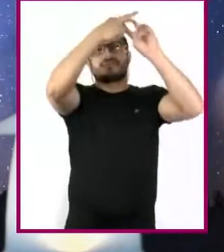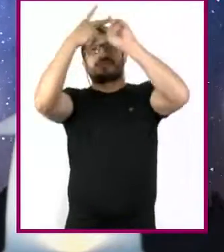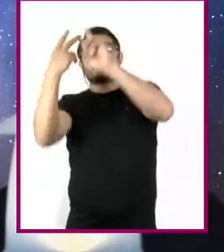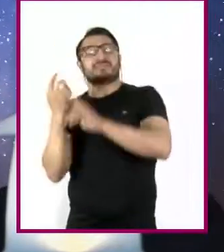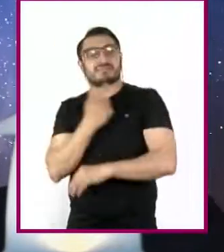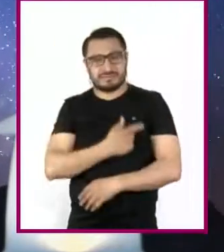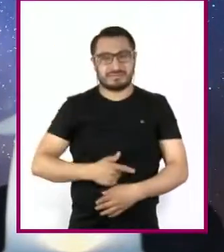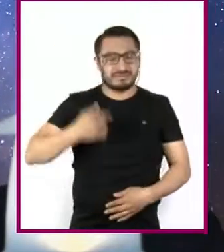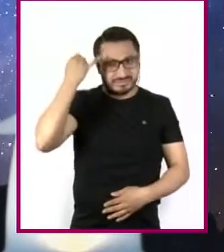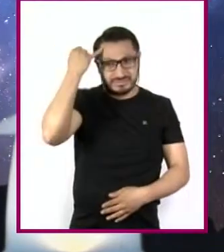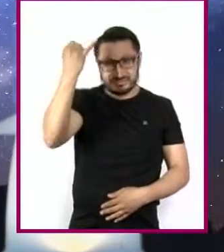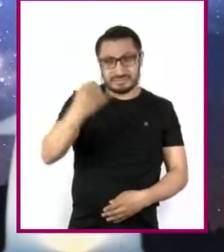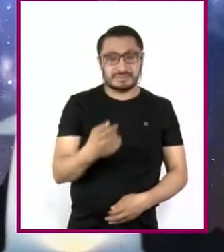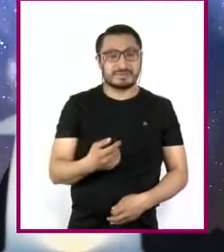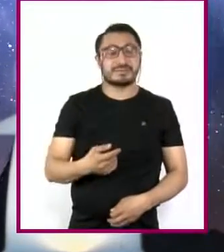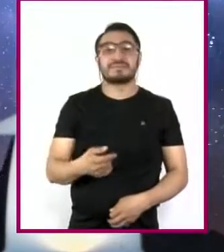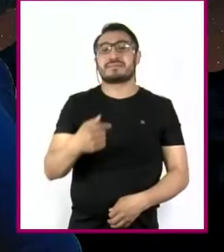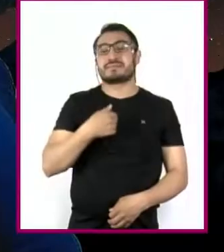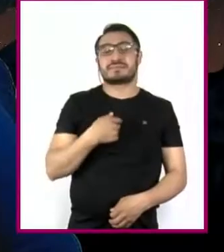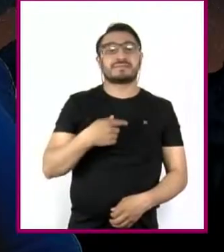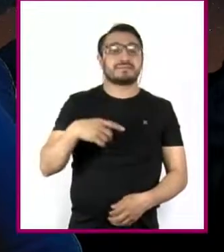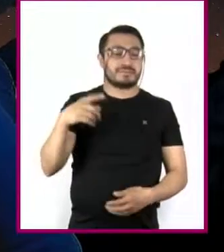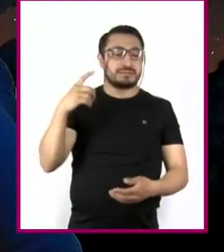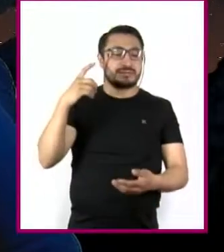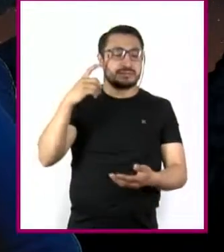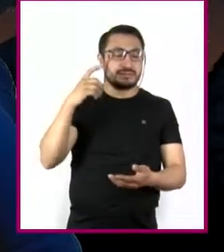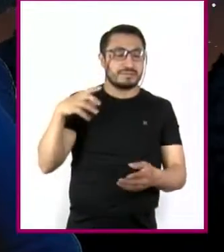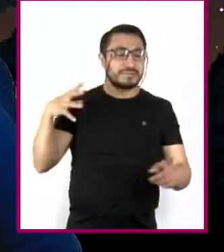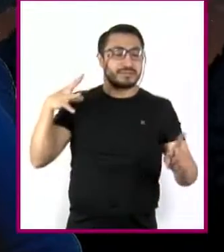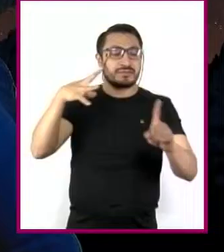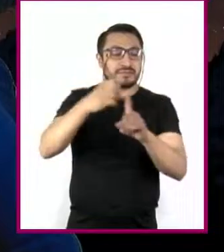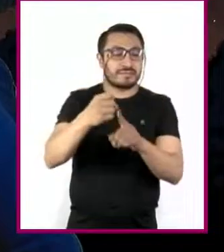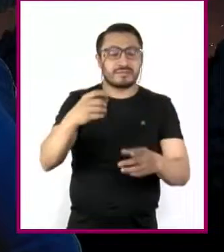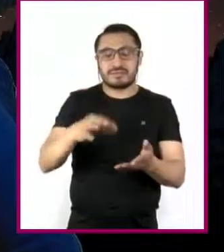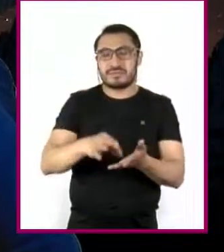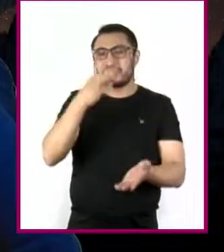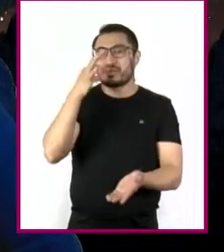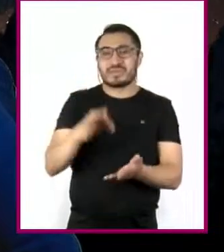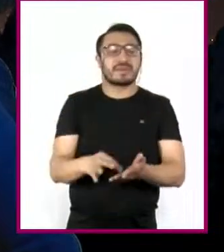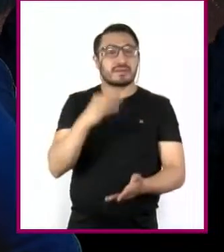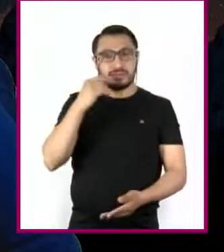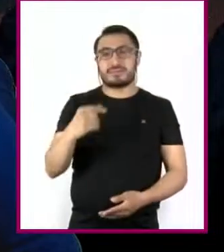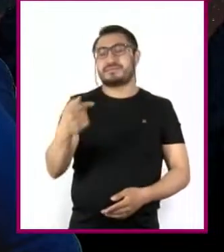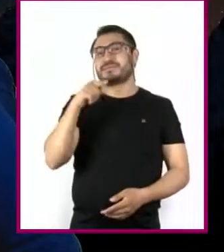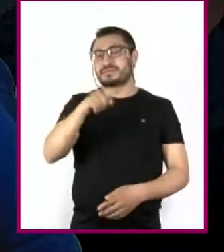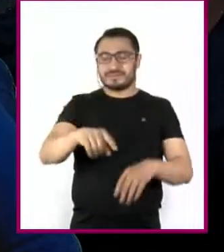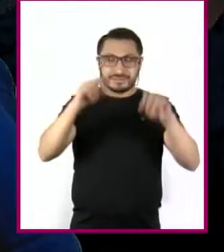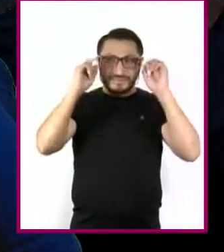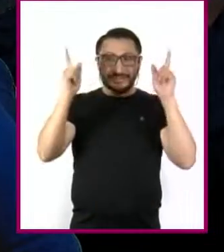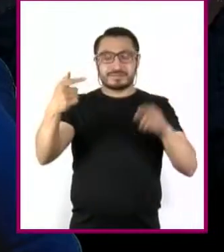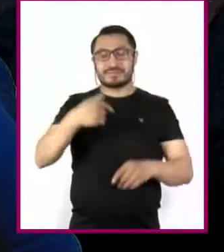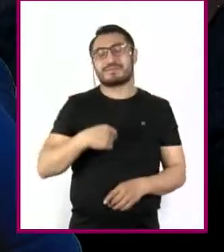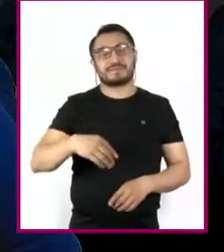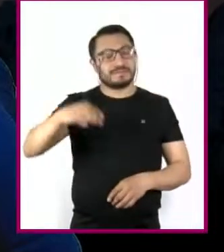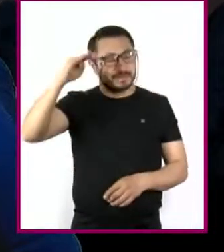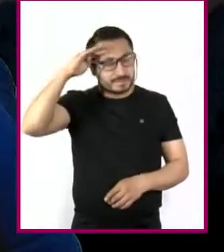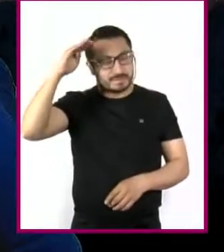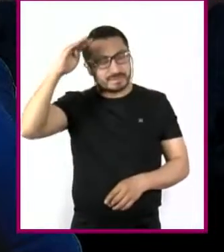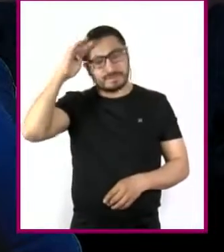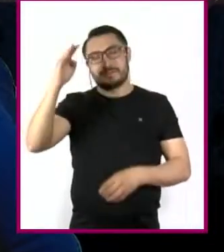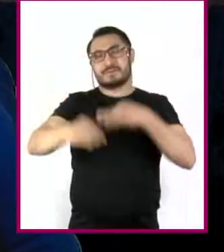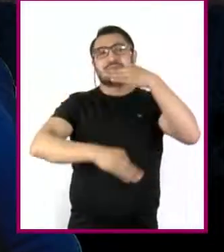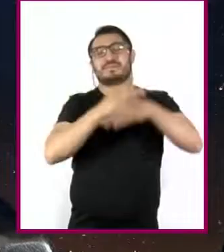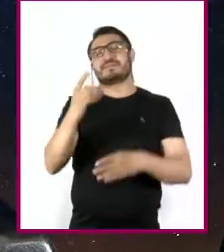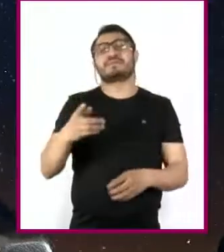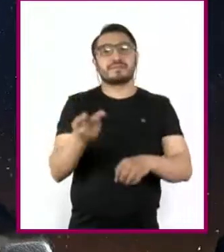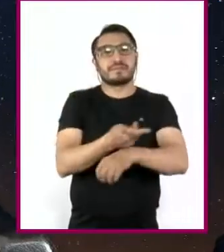motiva. Además conseguí la botana que quería. Entonces estarás más que despierto. Yo no he dejado de pensar en todo lo que ocurre